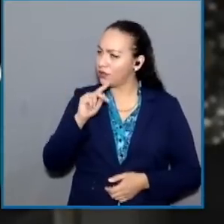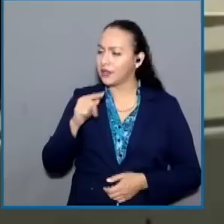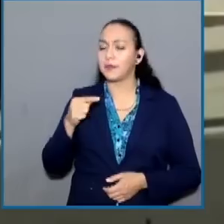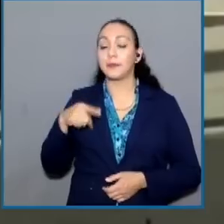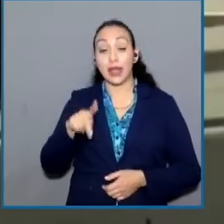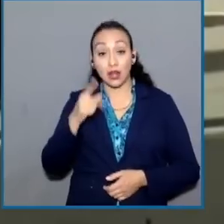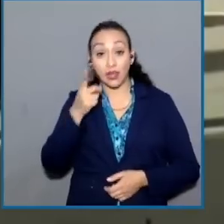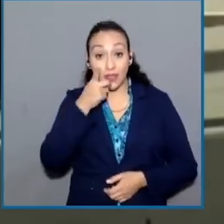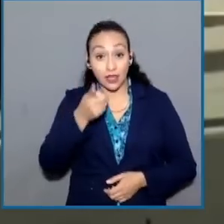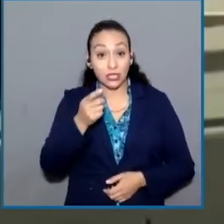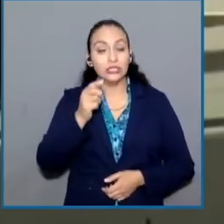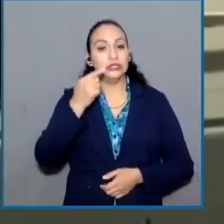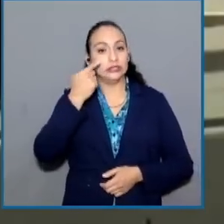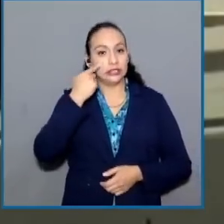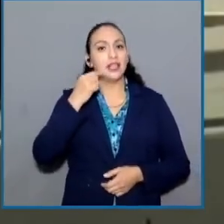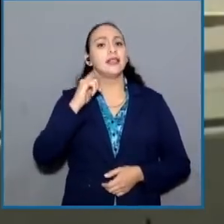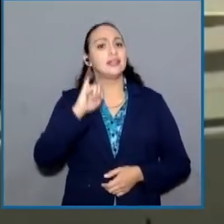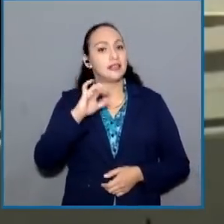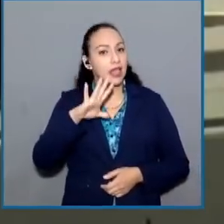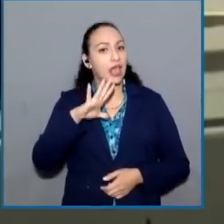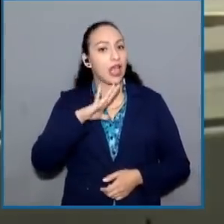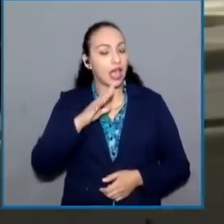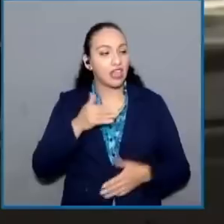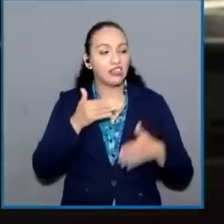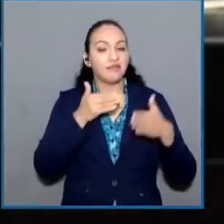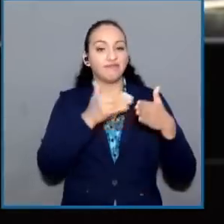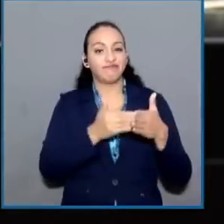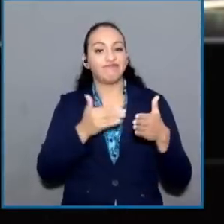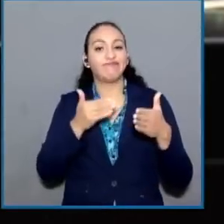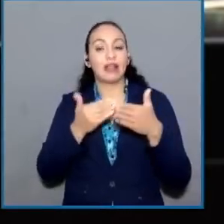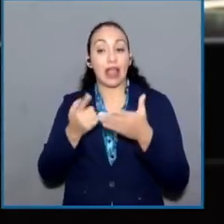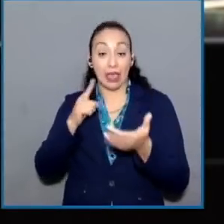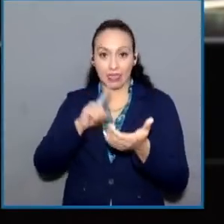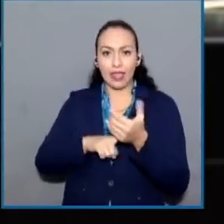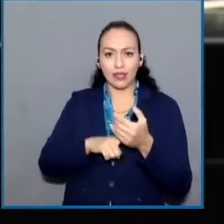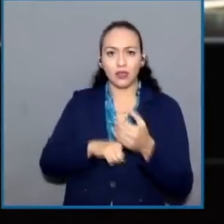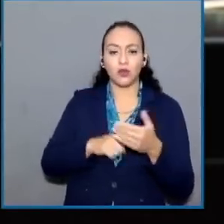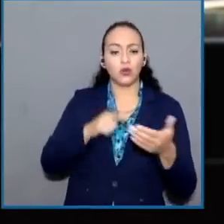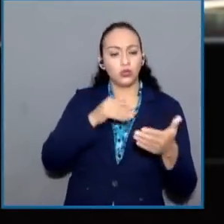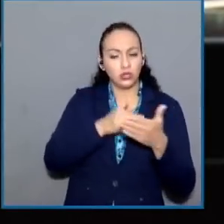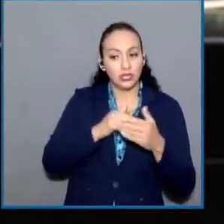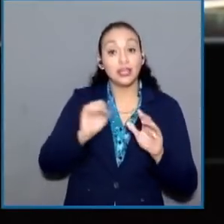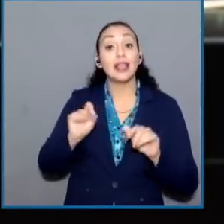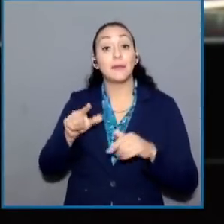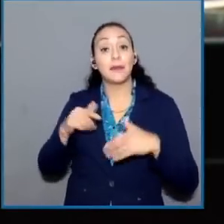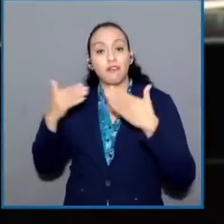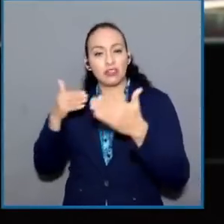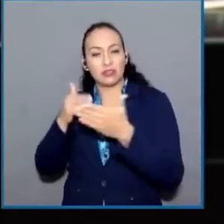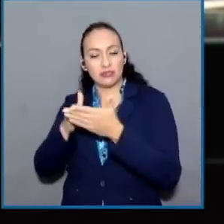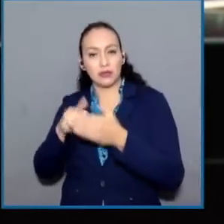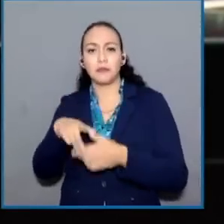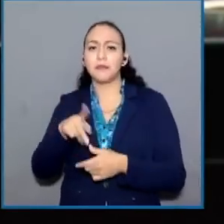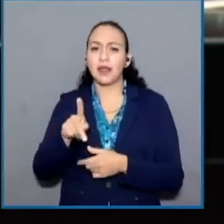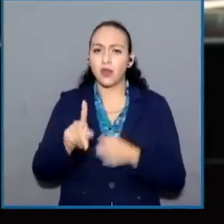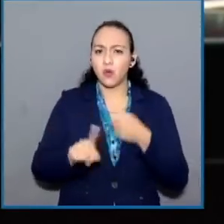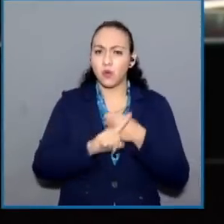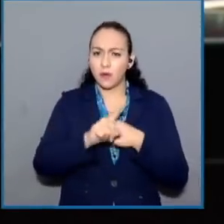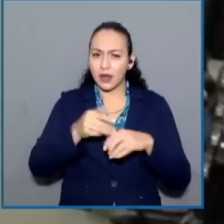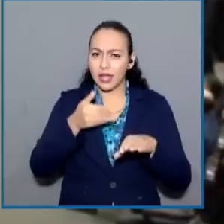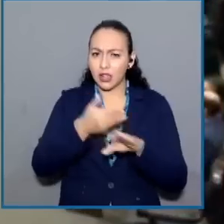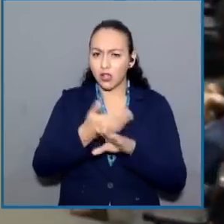han presentado baches y choques internos y externos, pero que no han afectado a los indicadores